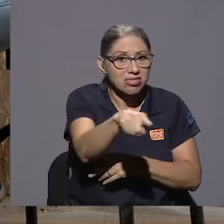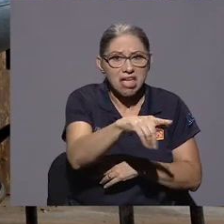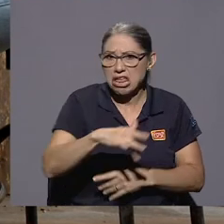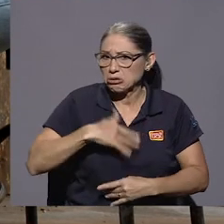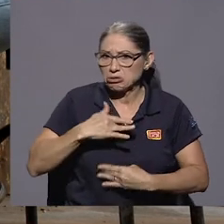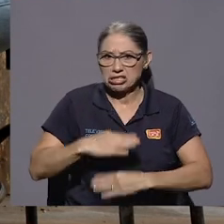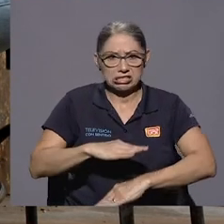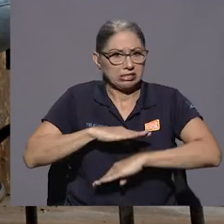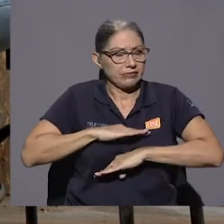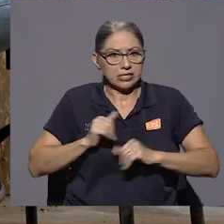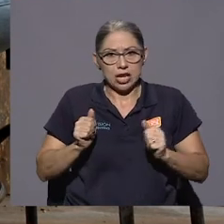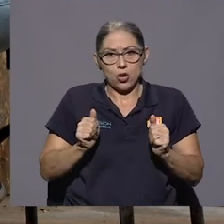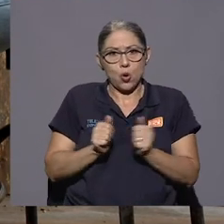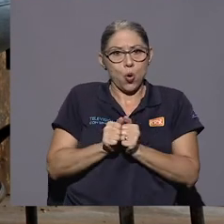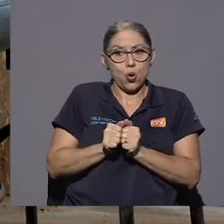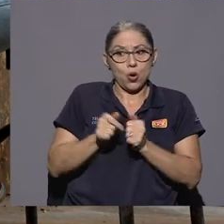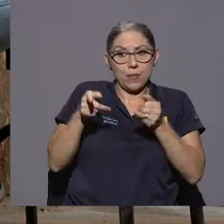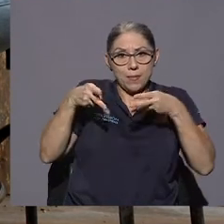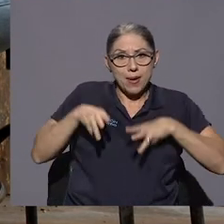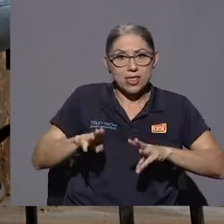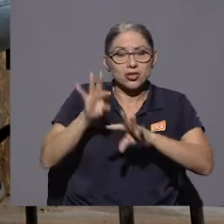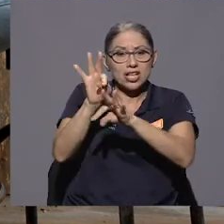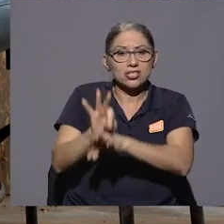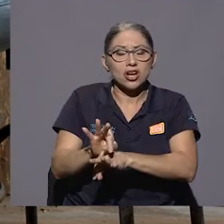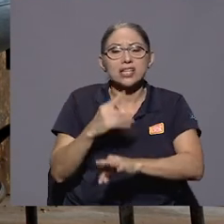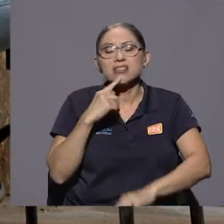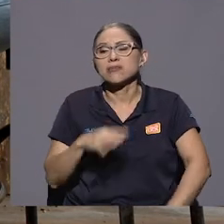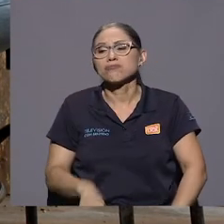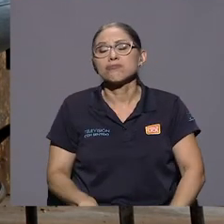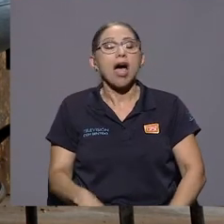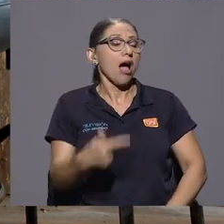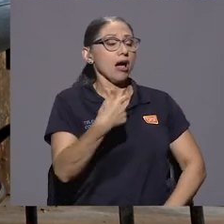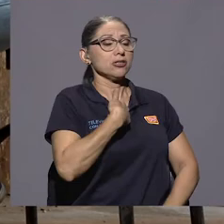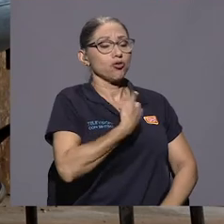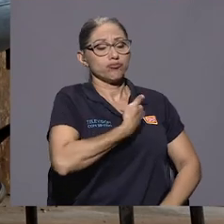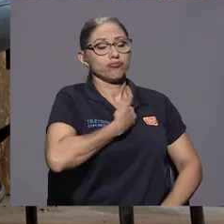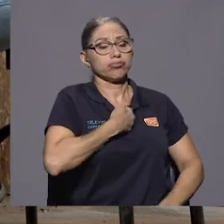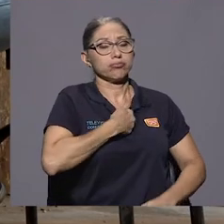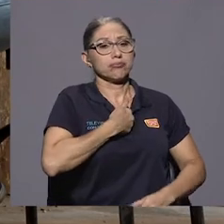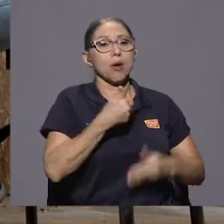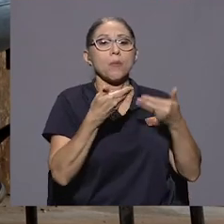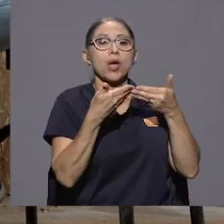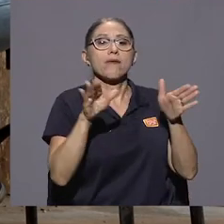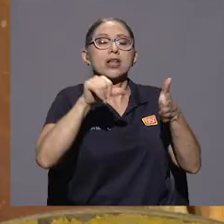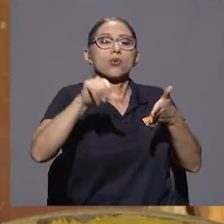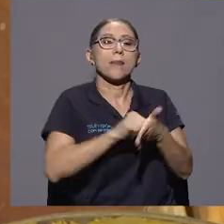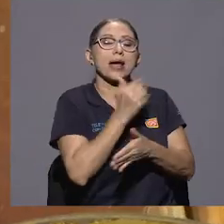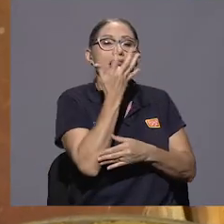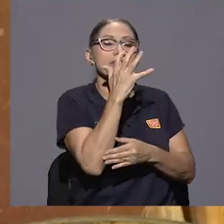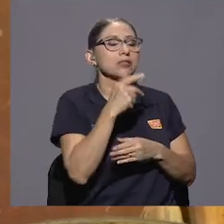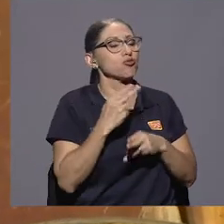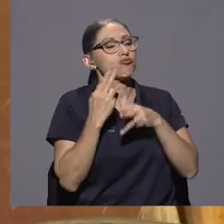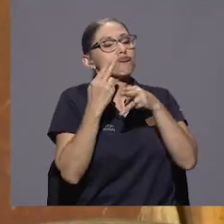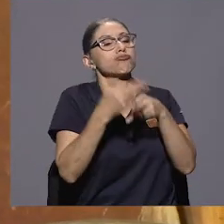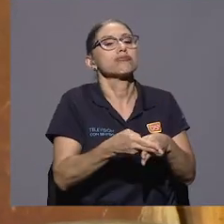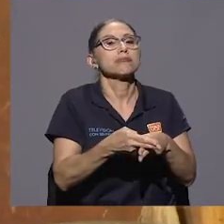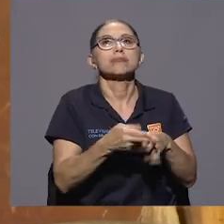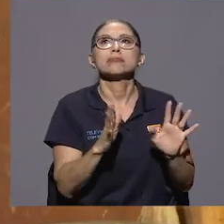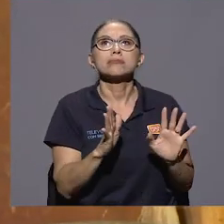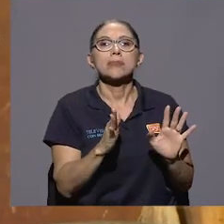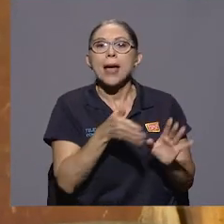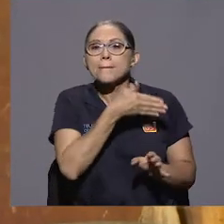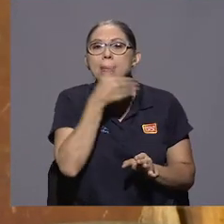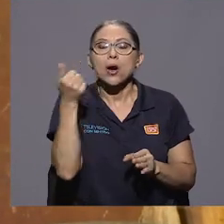que no está satisfecha con esos medios tradicionales dicen, yo me voy a abrir una página en Facebook, le voy a poner las